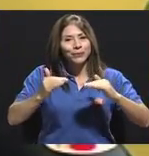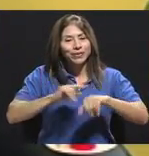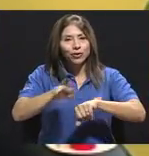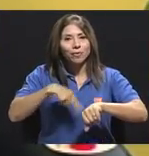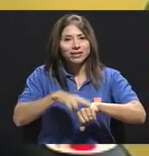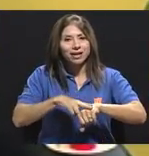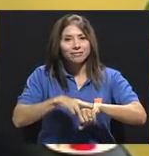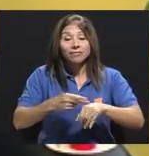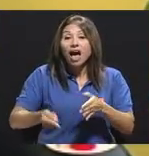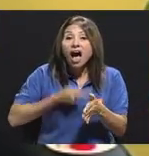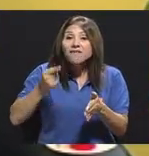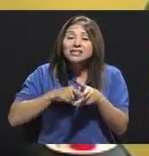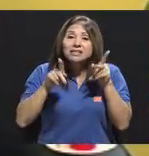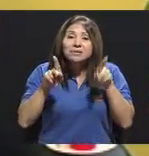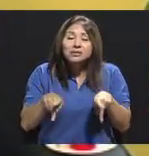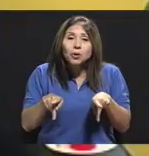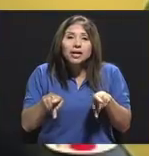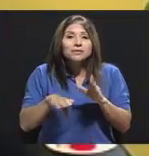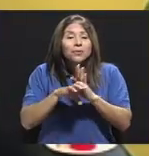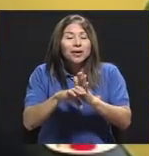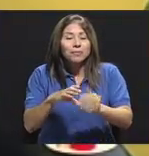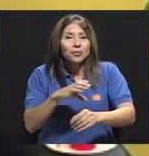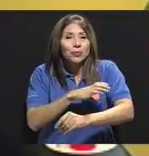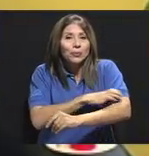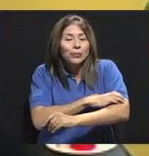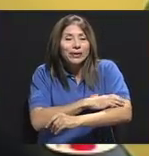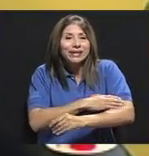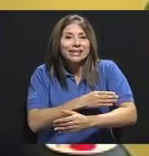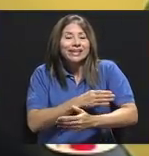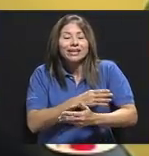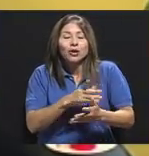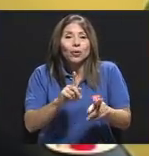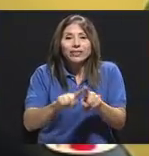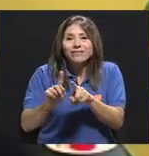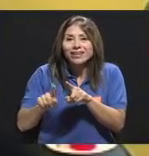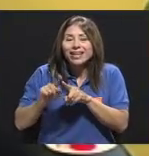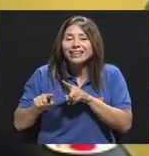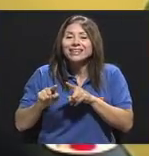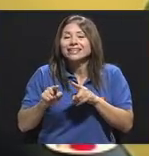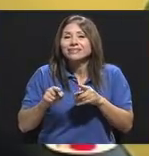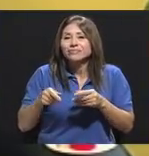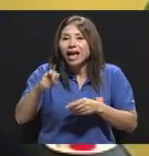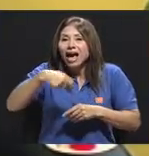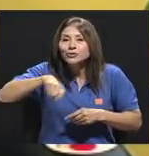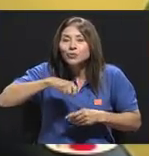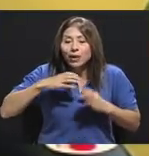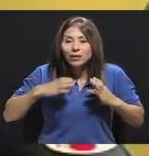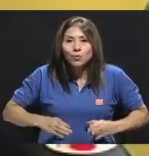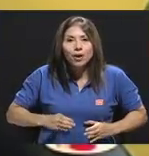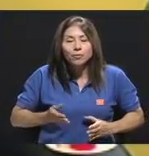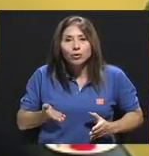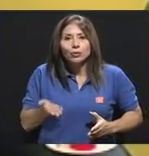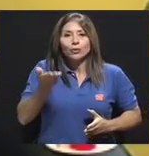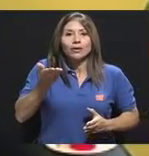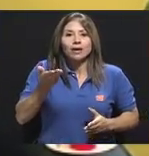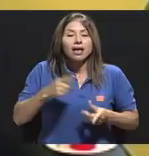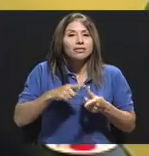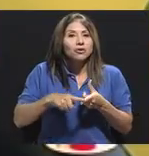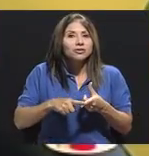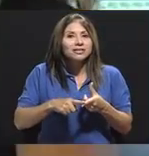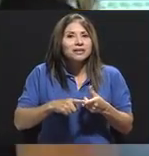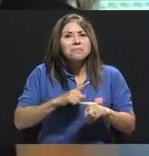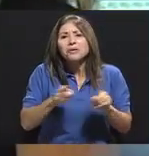que a veces se les sube un poquito el azúcar la glicemia en ayunas verdad incluso que empiezan a hacer un poquito de ejercicio y uno empieza a ver que el paciente todo se empieza a